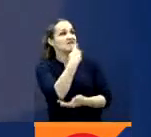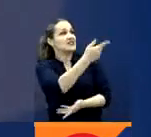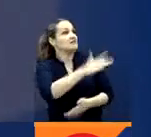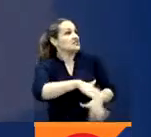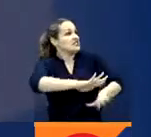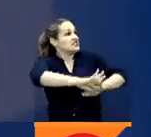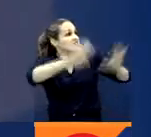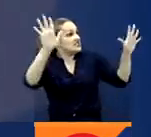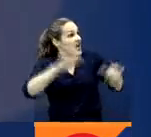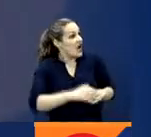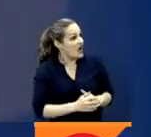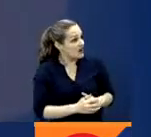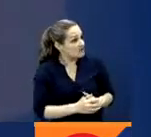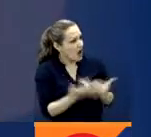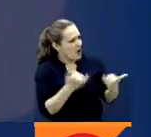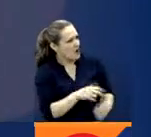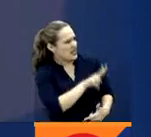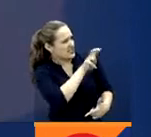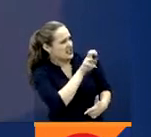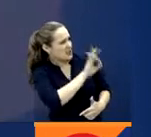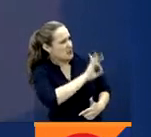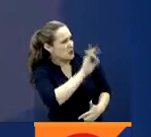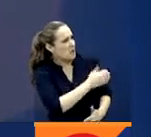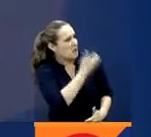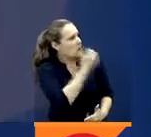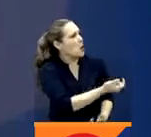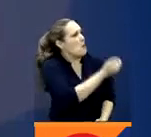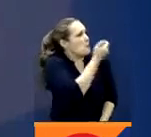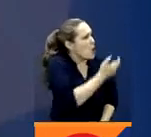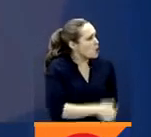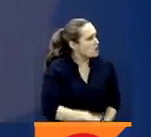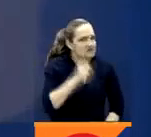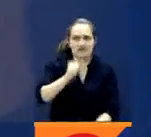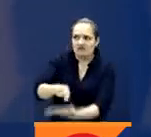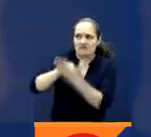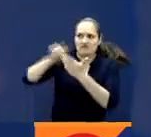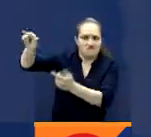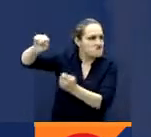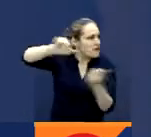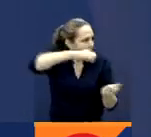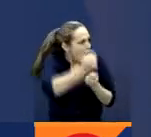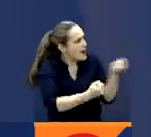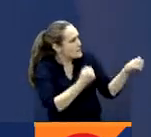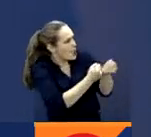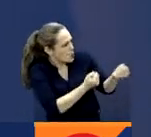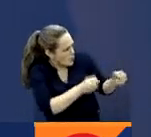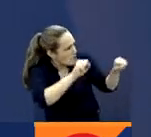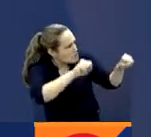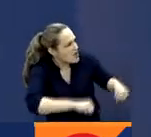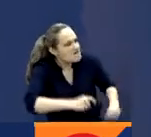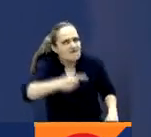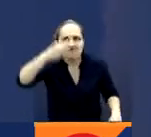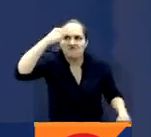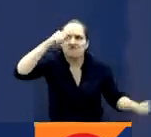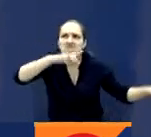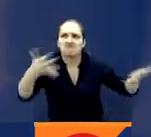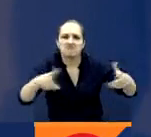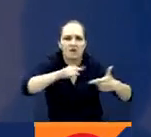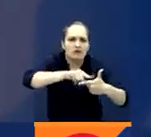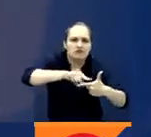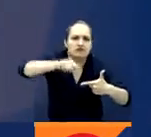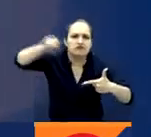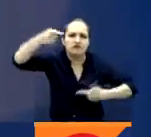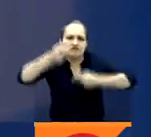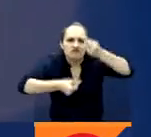no podemos ser tan conservadores porque las cifras nos están mostrando algo diferente y yo creo que hoy podemos decir que la